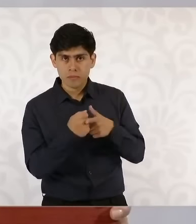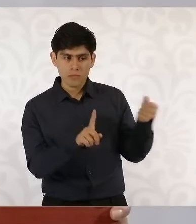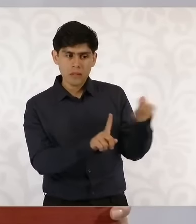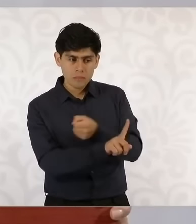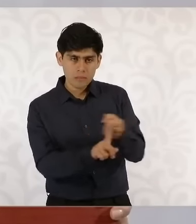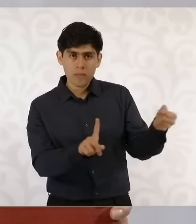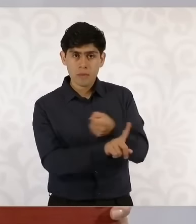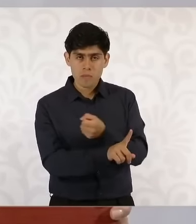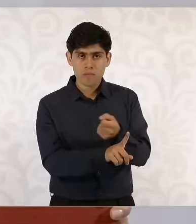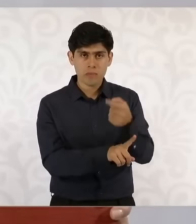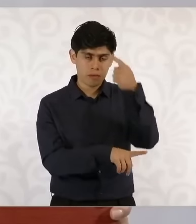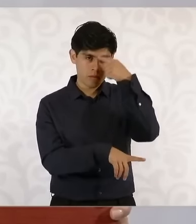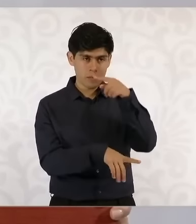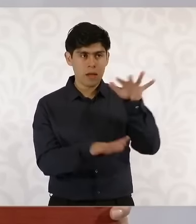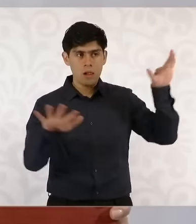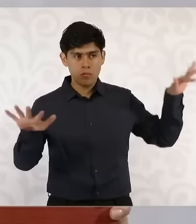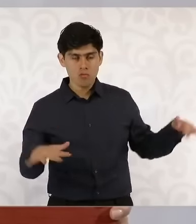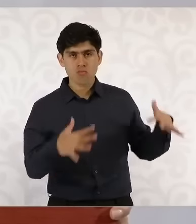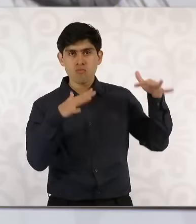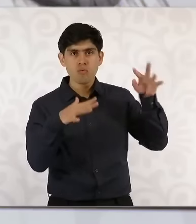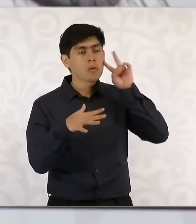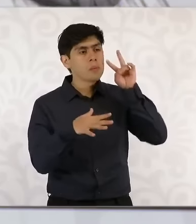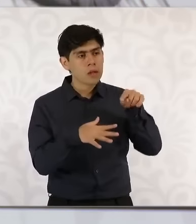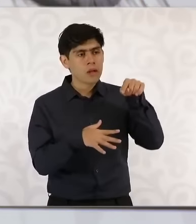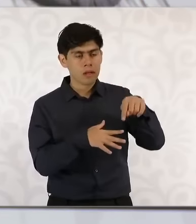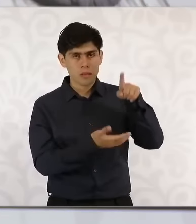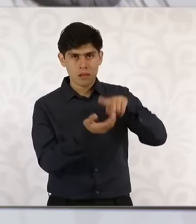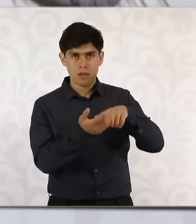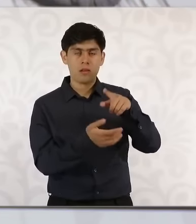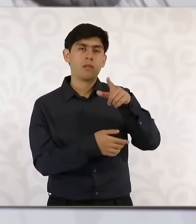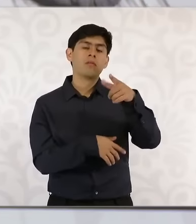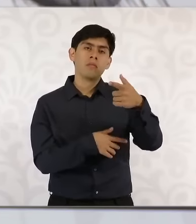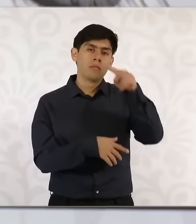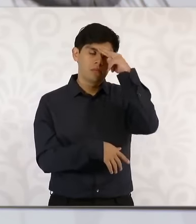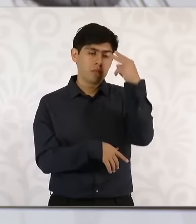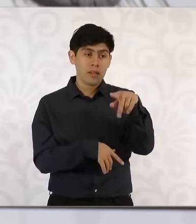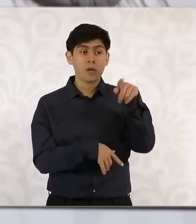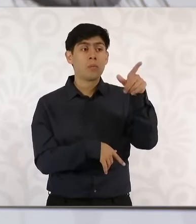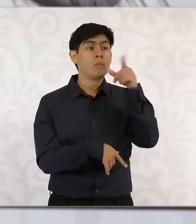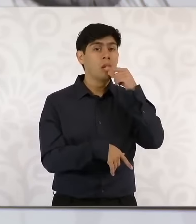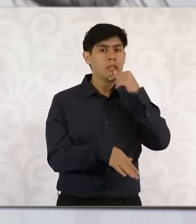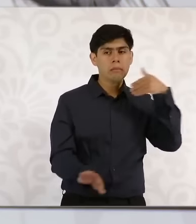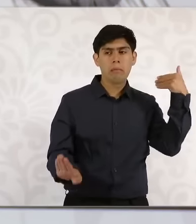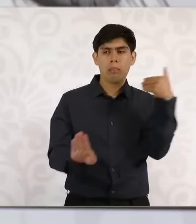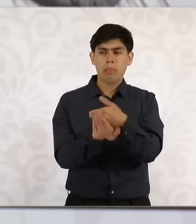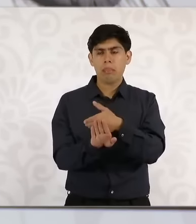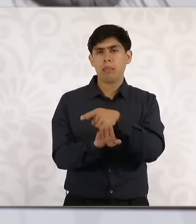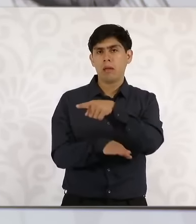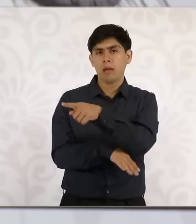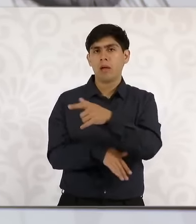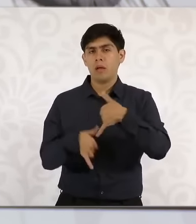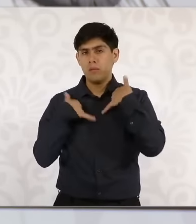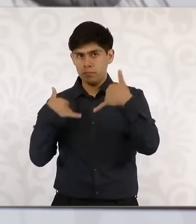para montar esta idea de que en México hay represión a los jóvenes. Y no hay represión, y